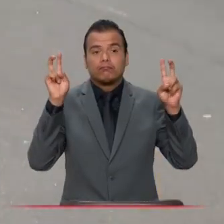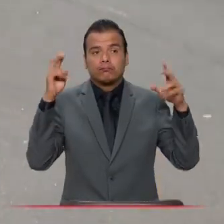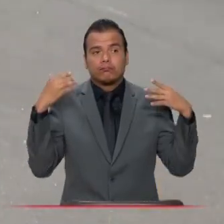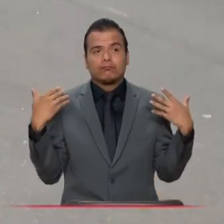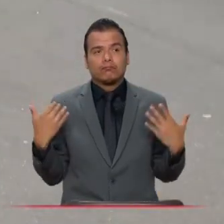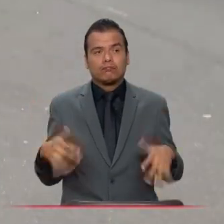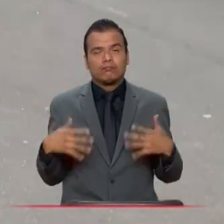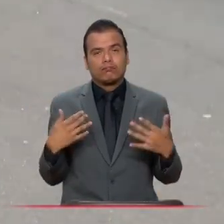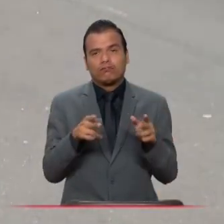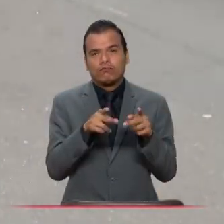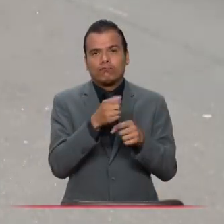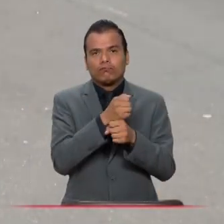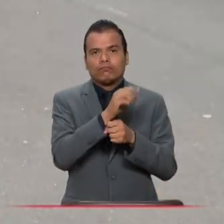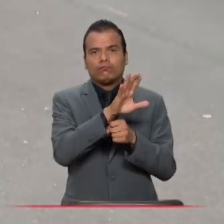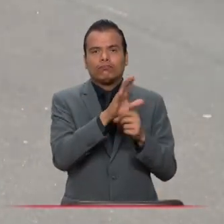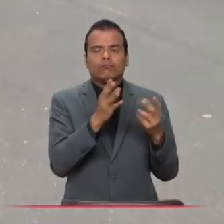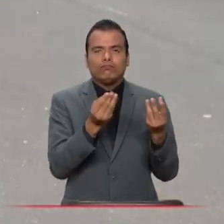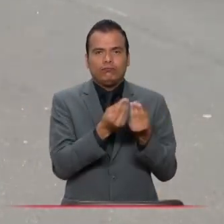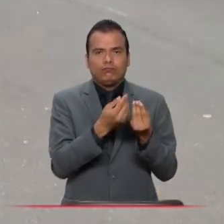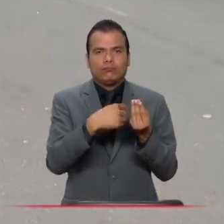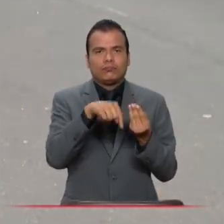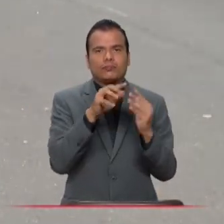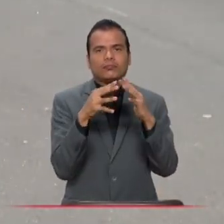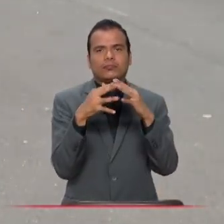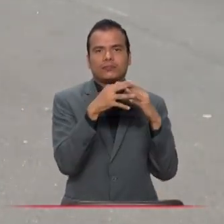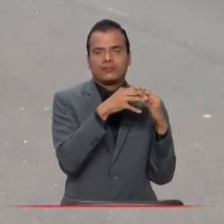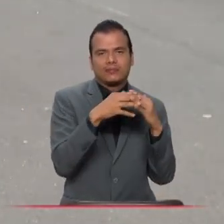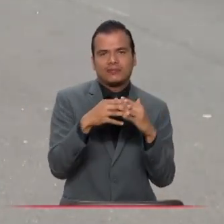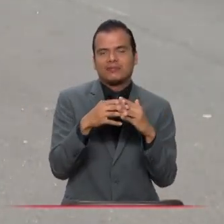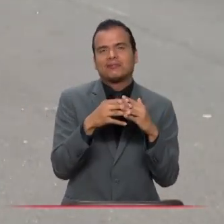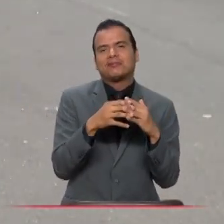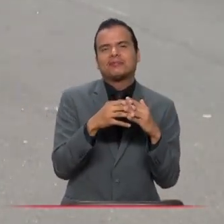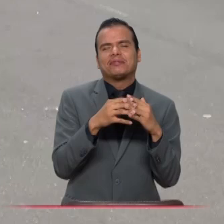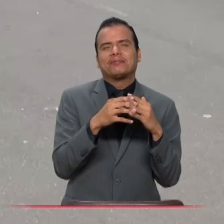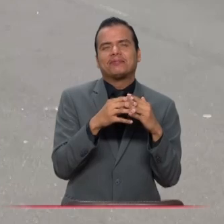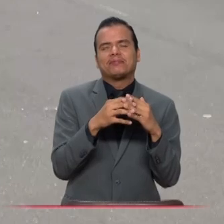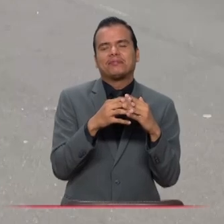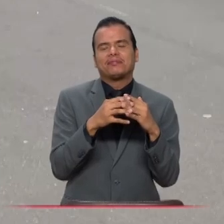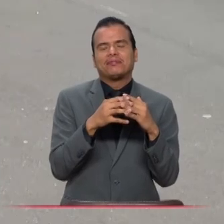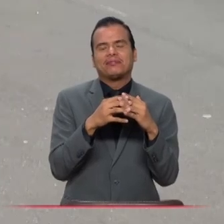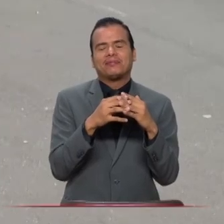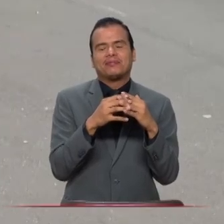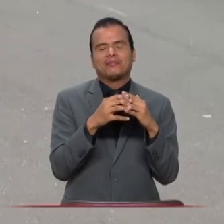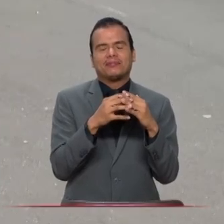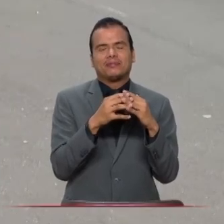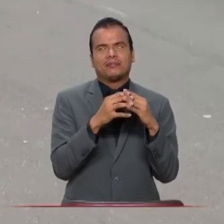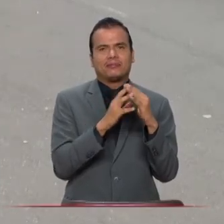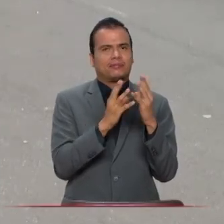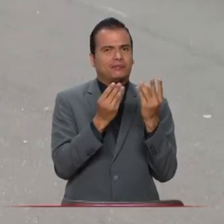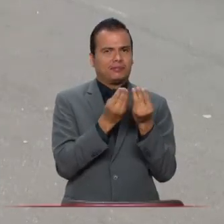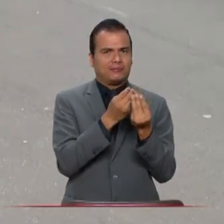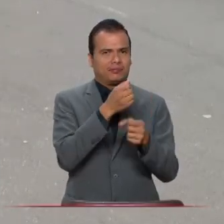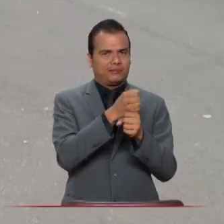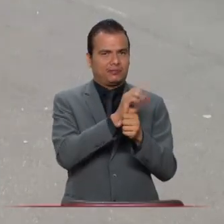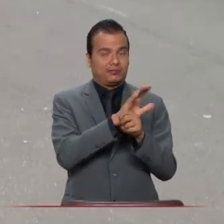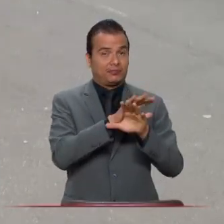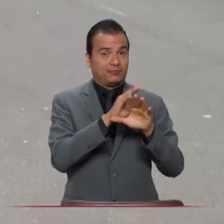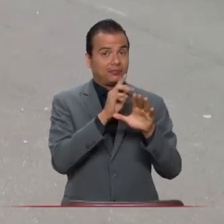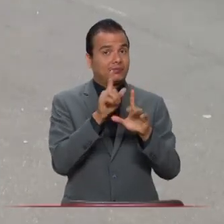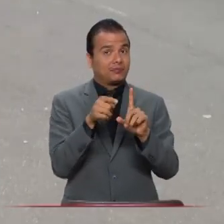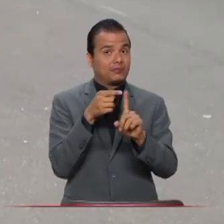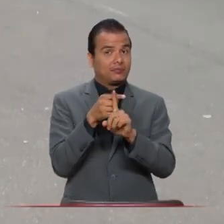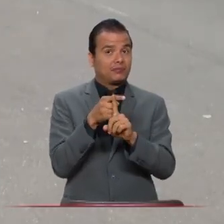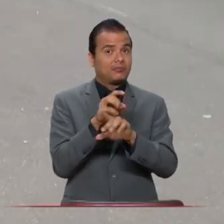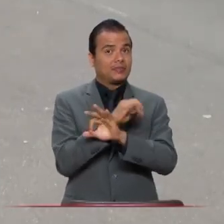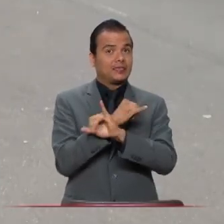serán escuchadas sus peticiones y solicitudes, pero también es una muy buena noticia para nosotros los colombianos, pues porque fue